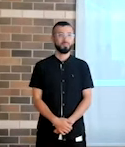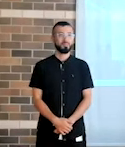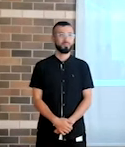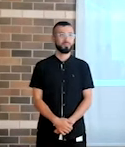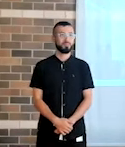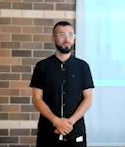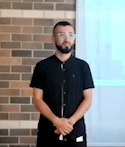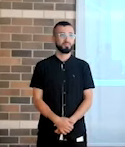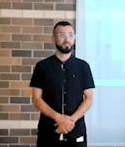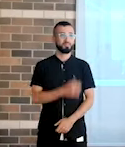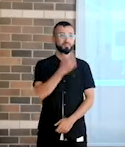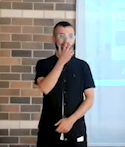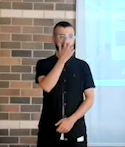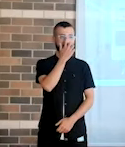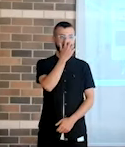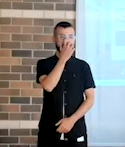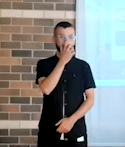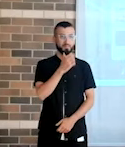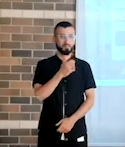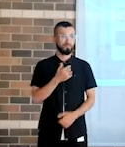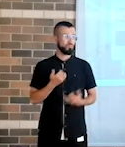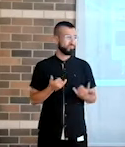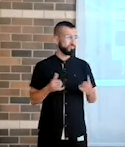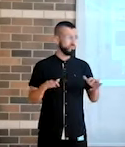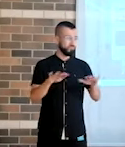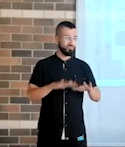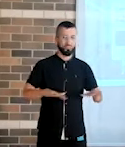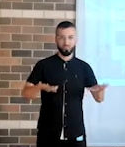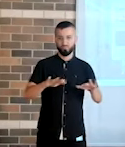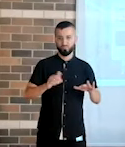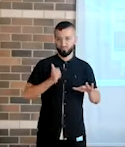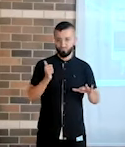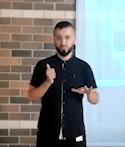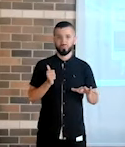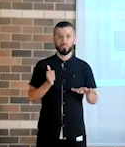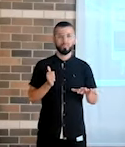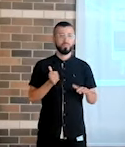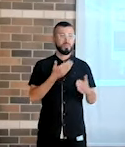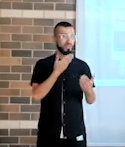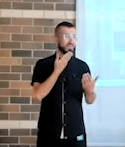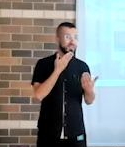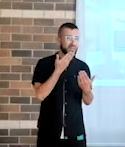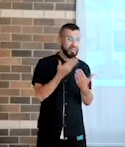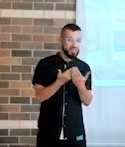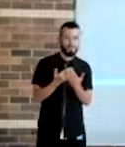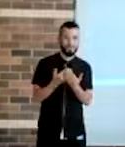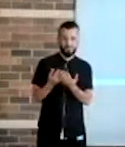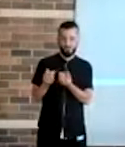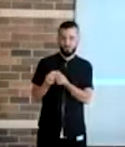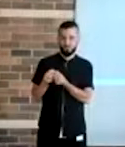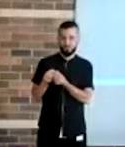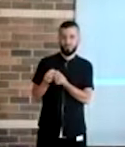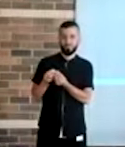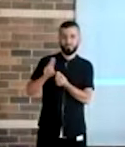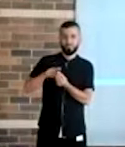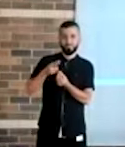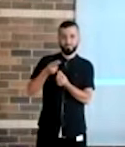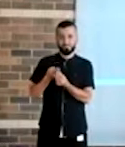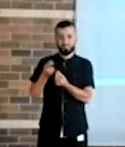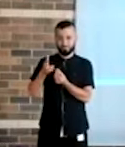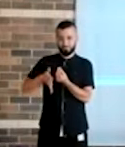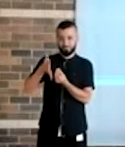bueno, entonces aprovecho este espacio para dar los agradecimientos también al equipo de interpretación,